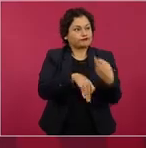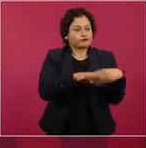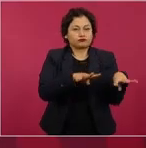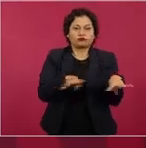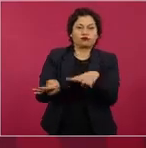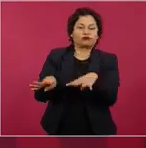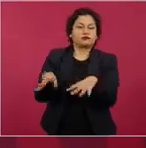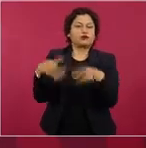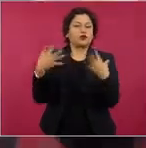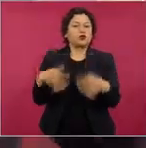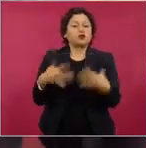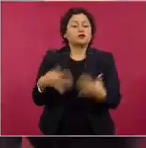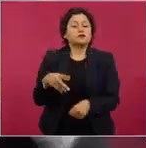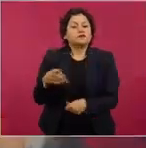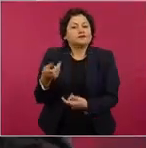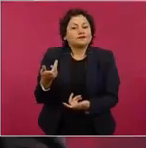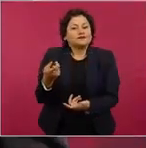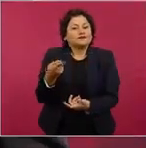fraccionamientos exclusivos